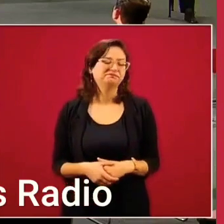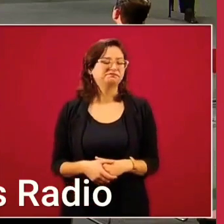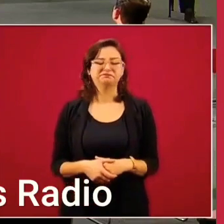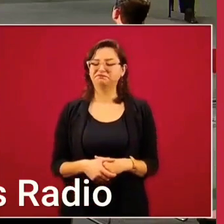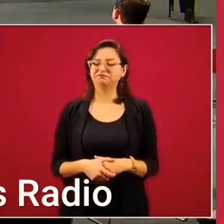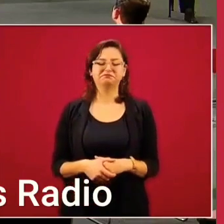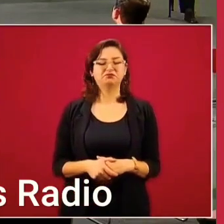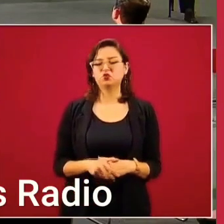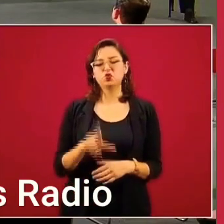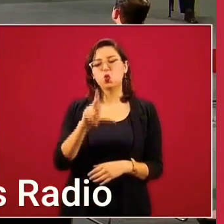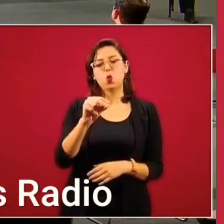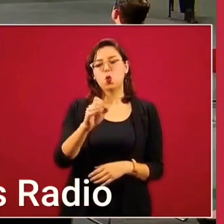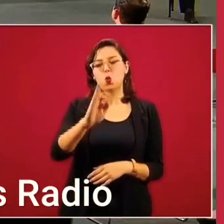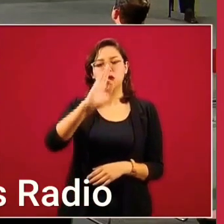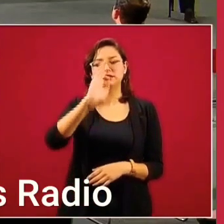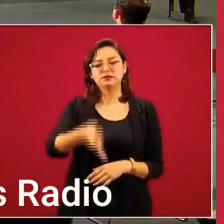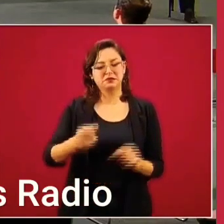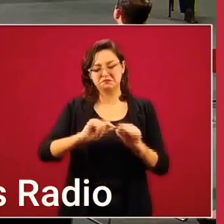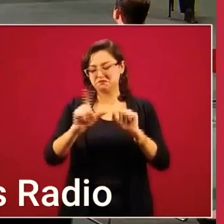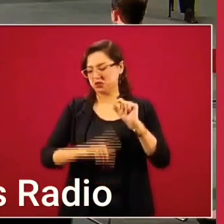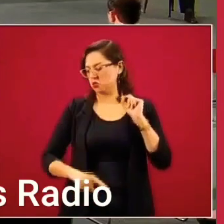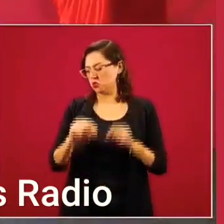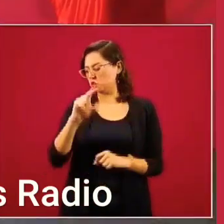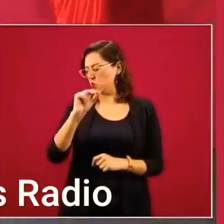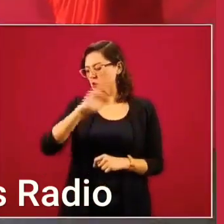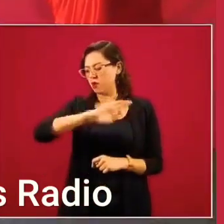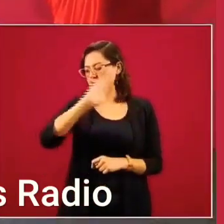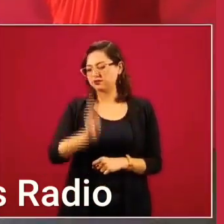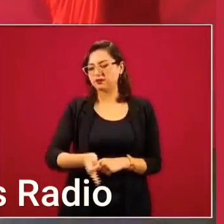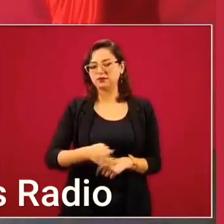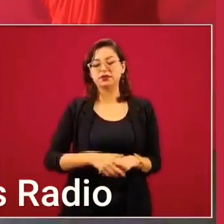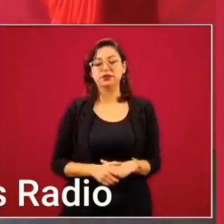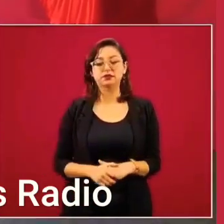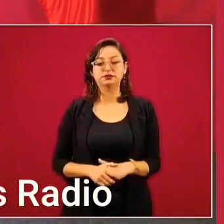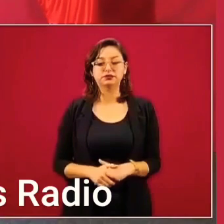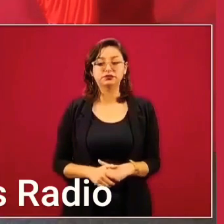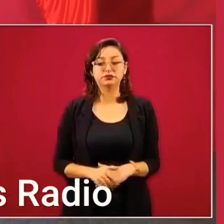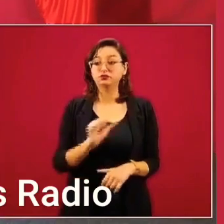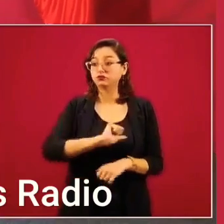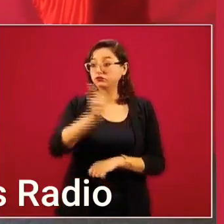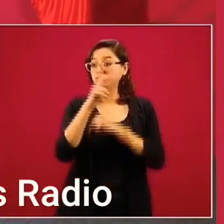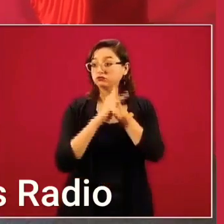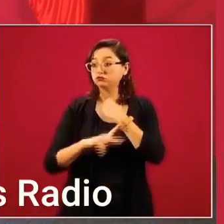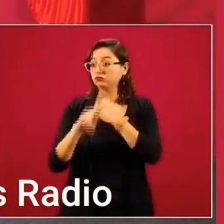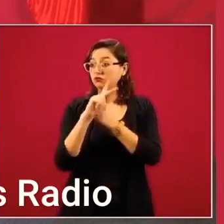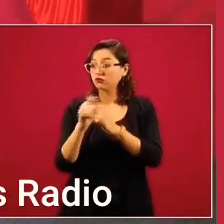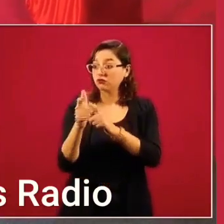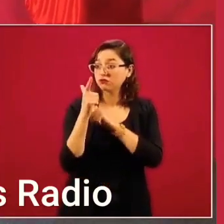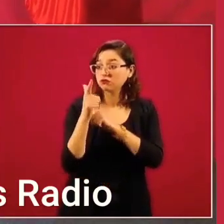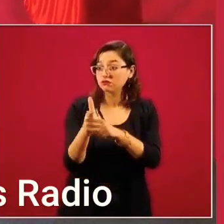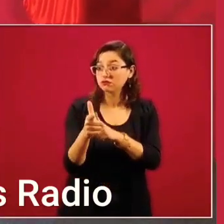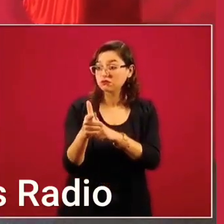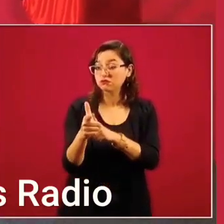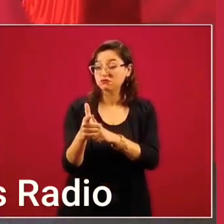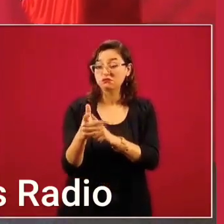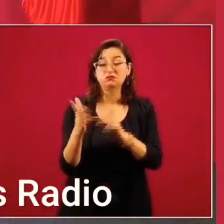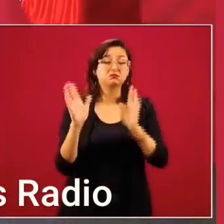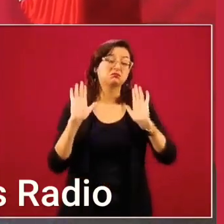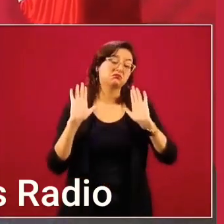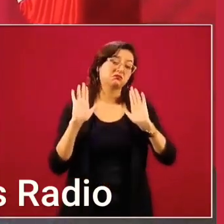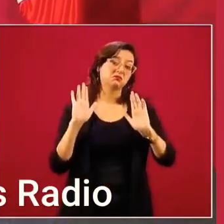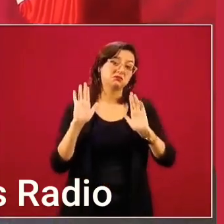es aceptable, cuando menos en México. Allá otros, si quieren seguir